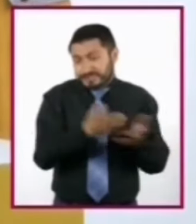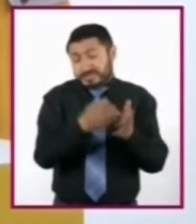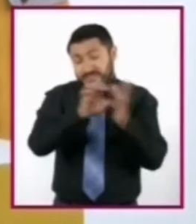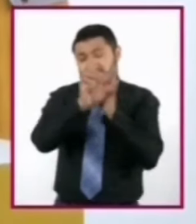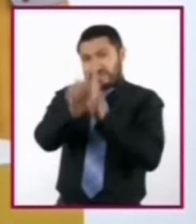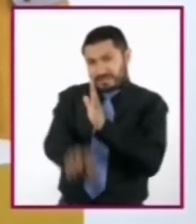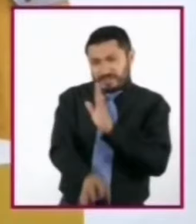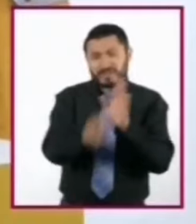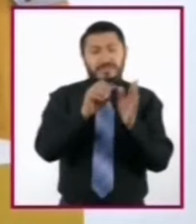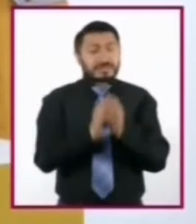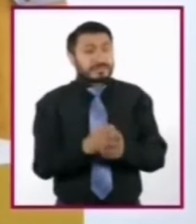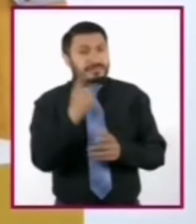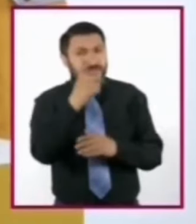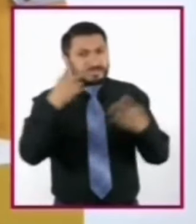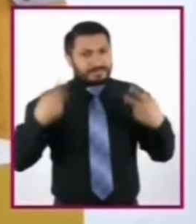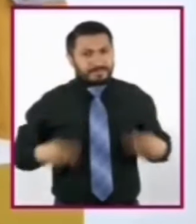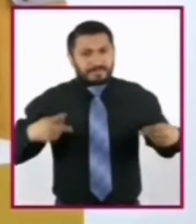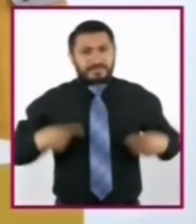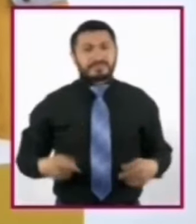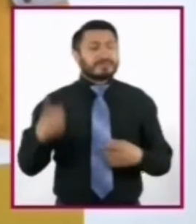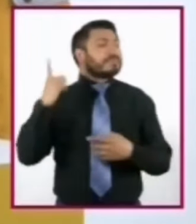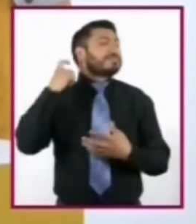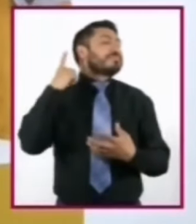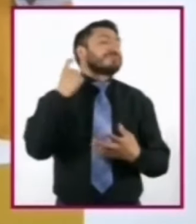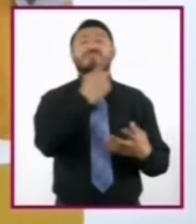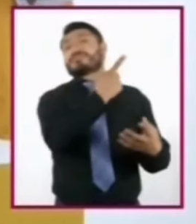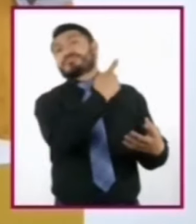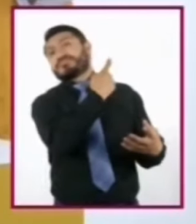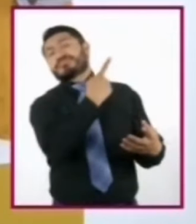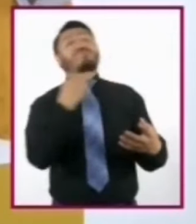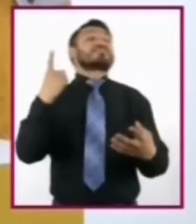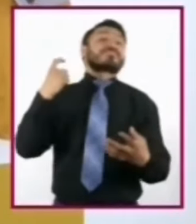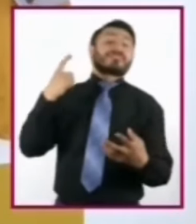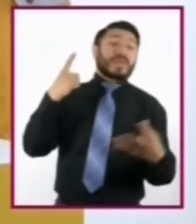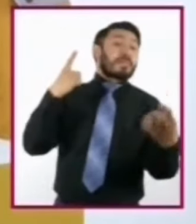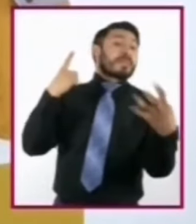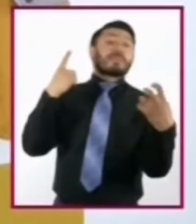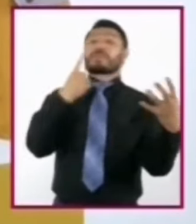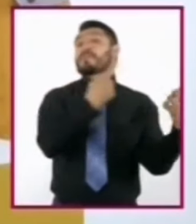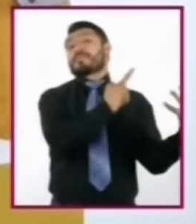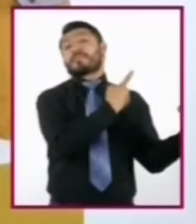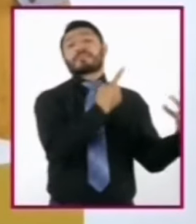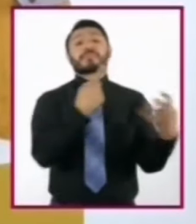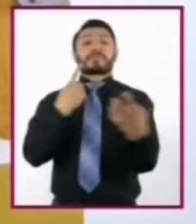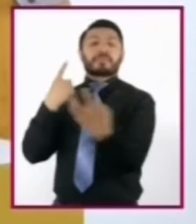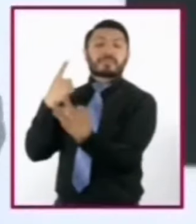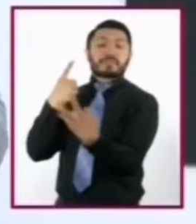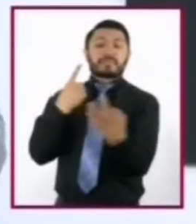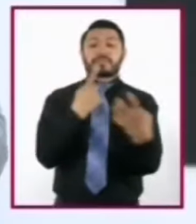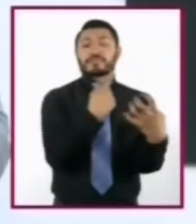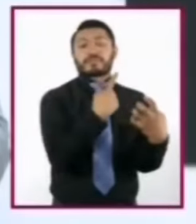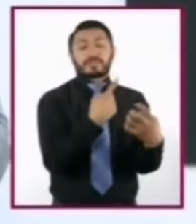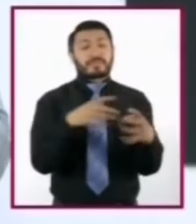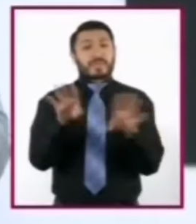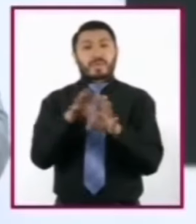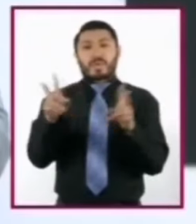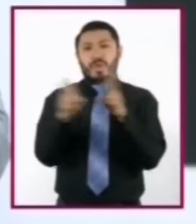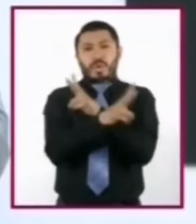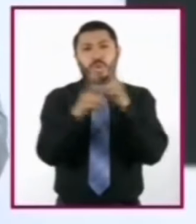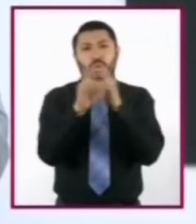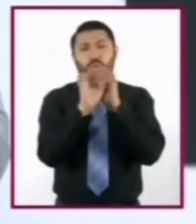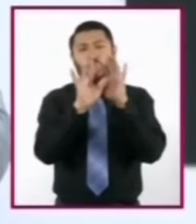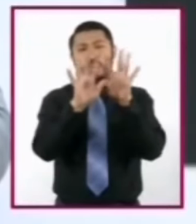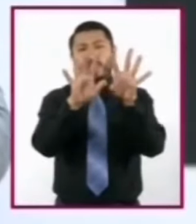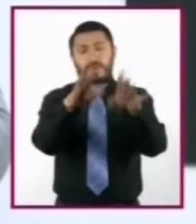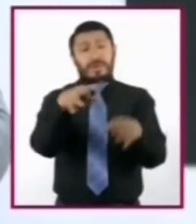ejemplo, cuando alguien se pone un perfume, algunas partículas del perfume se van a esparcir en el aire. Como ya sabemos,